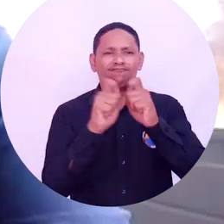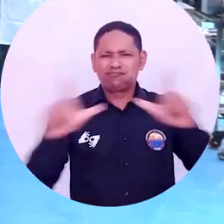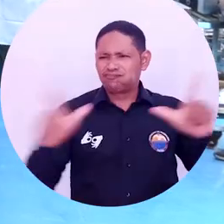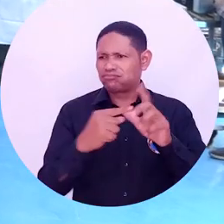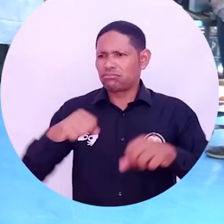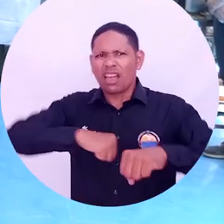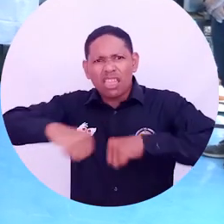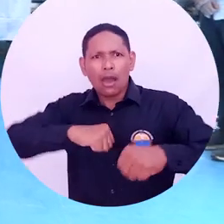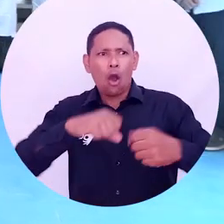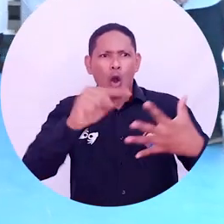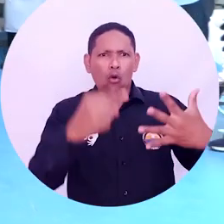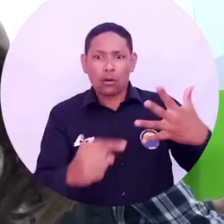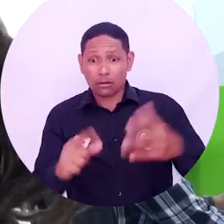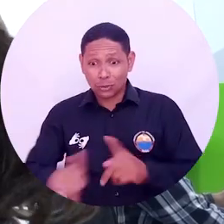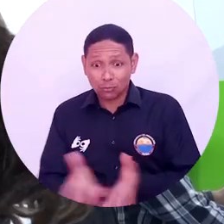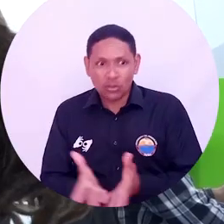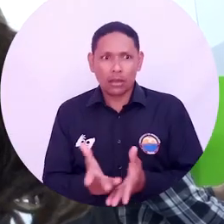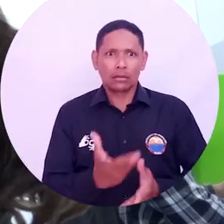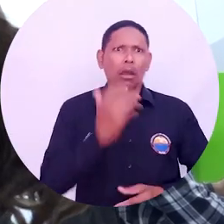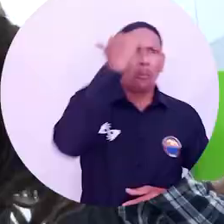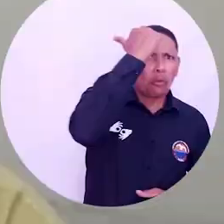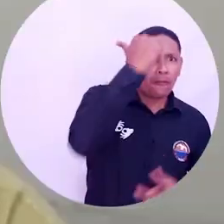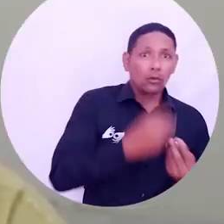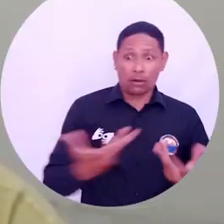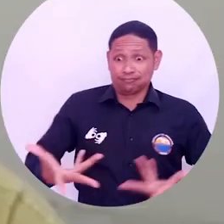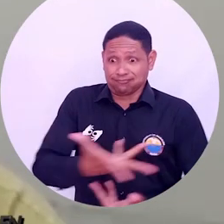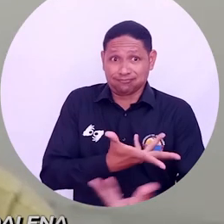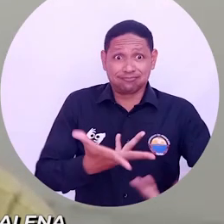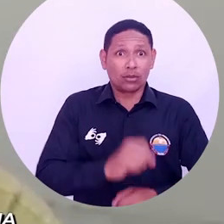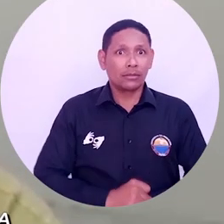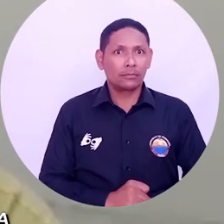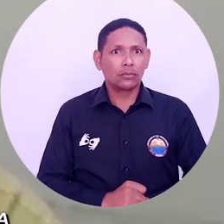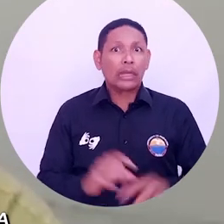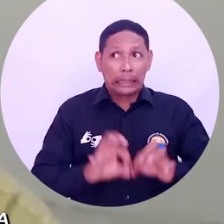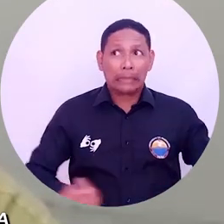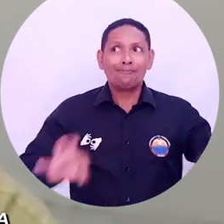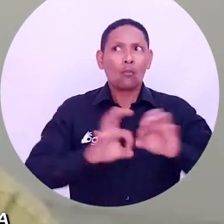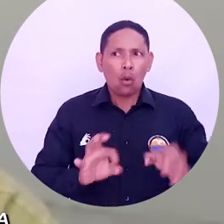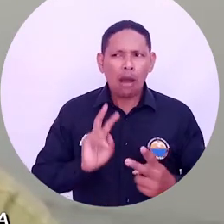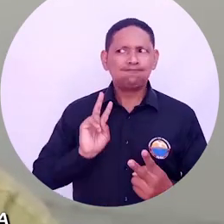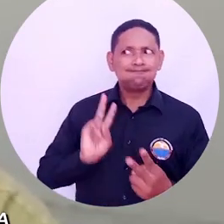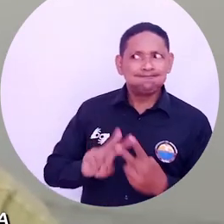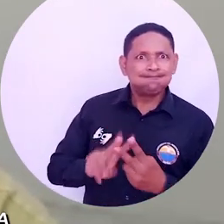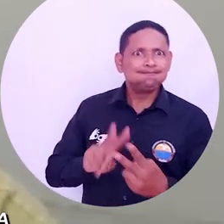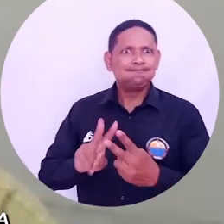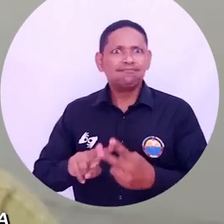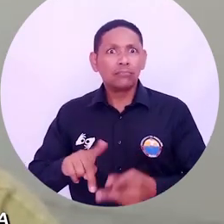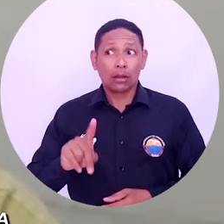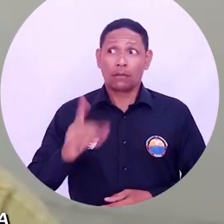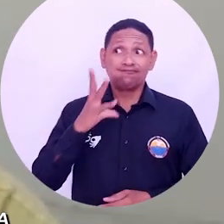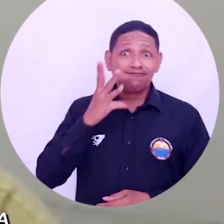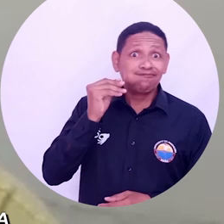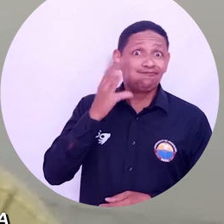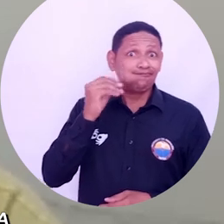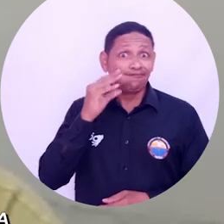amplio de actividades que involucran a los estudiantes, a los profesores. Muy importante conocer la experiencia de Belgian Impact, porque si